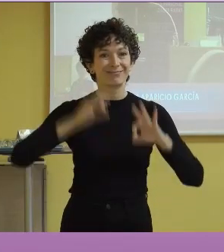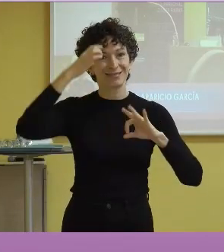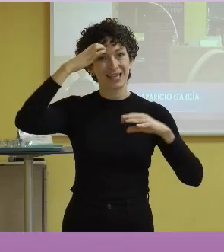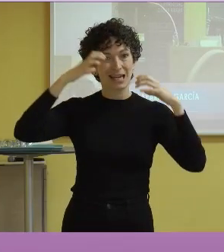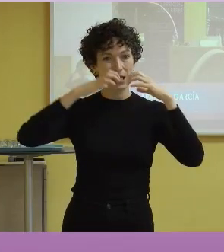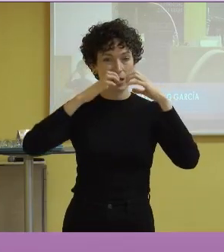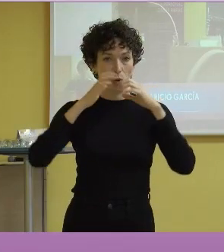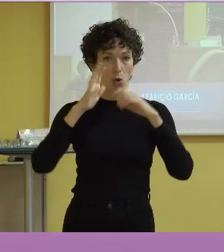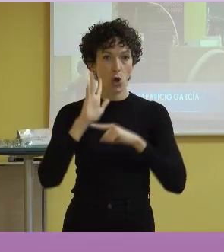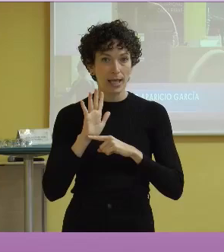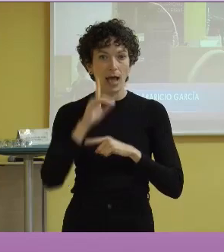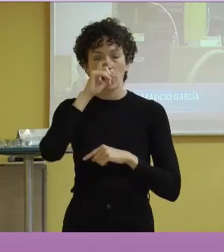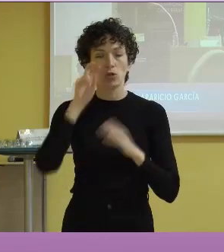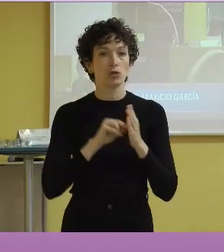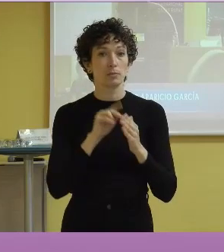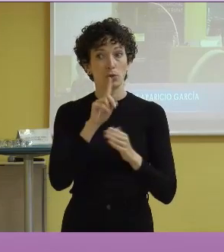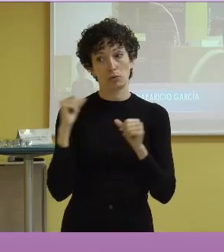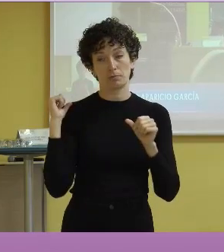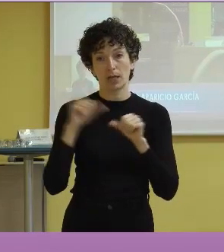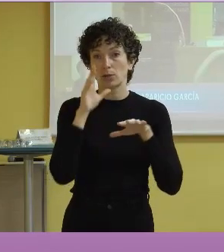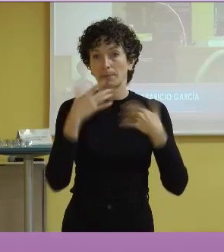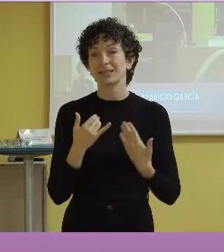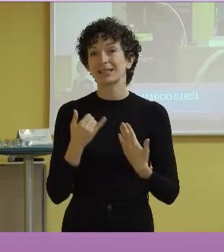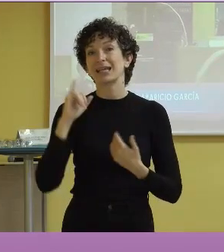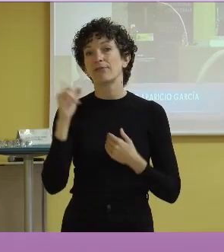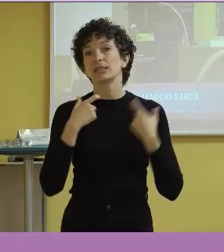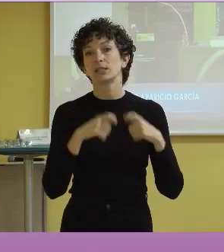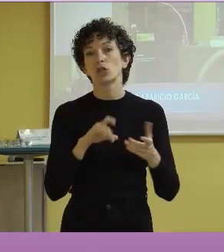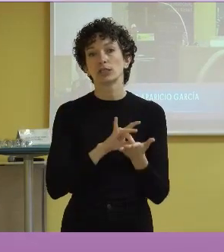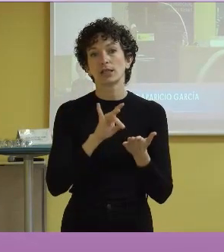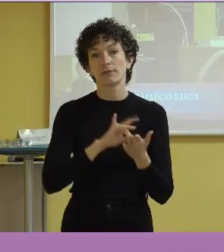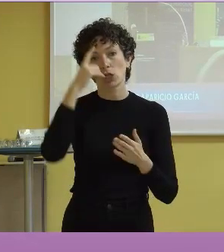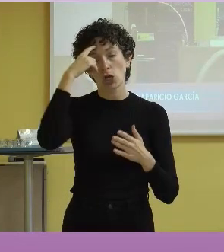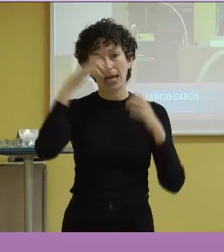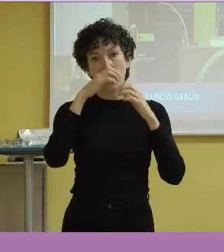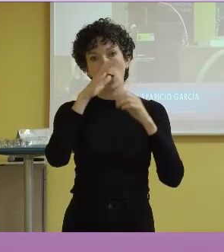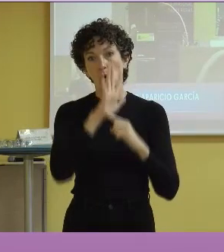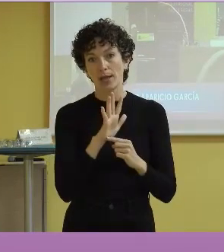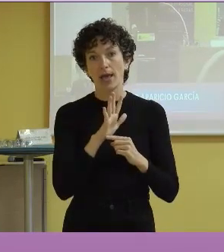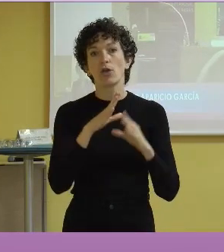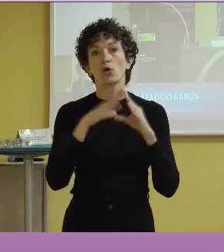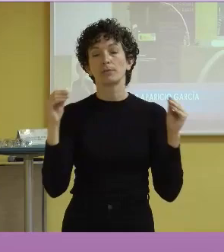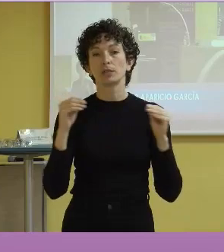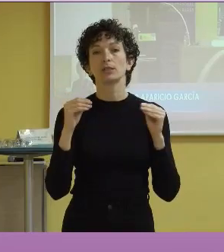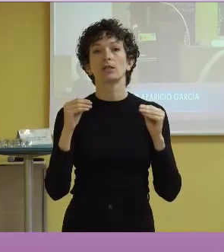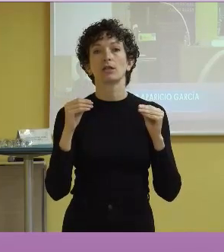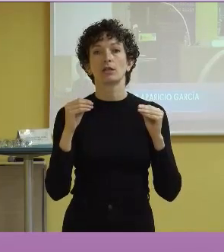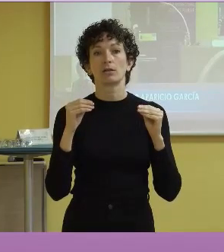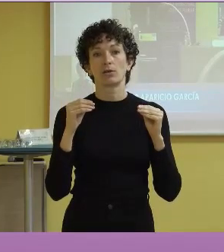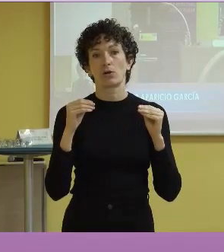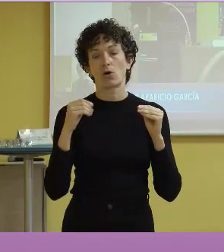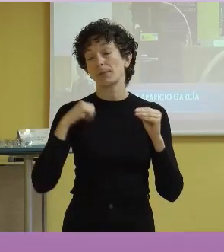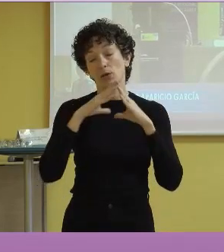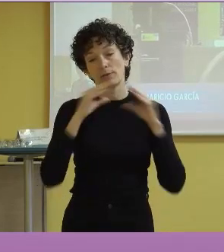neurología desde el 2001 y actualmente es jefe de sección del Servicio de Neurología del Hospital Universitario Marqués de Valdecilla